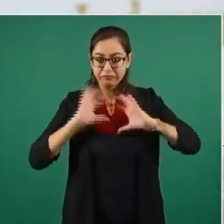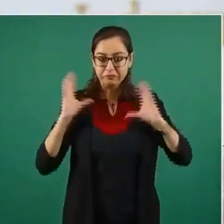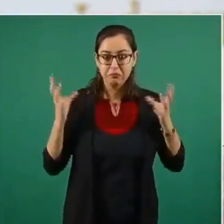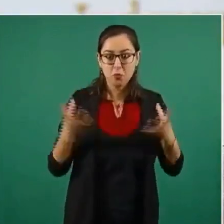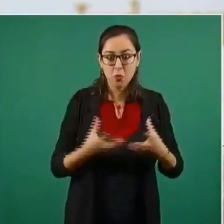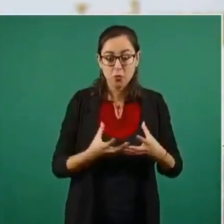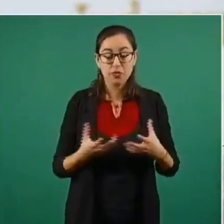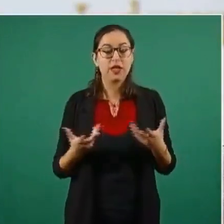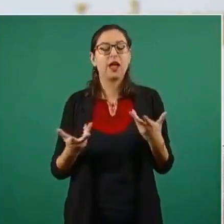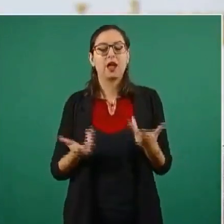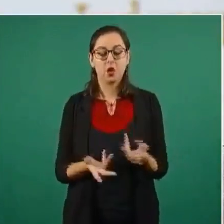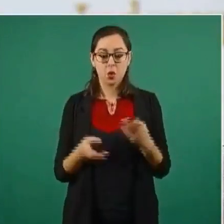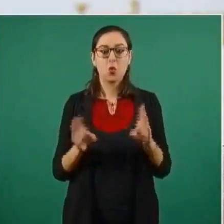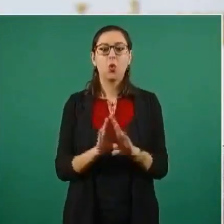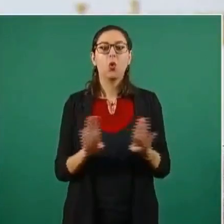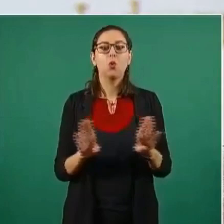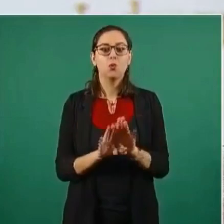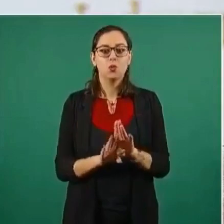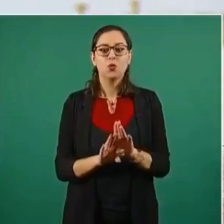bien